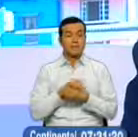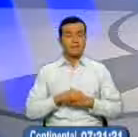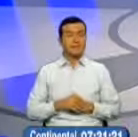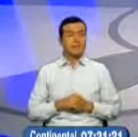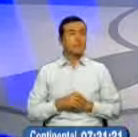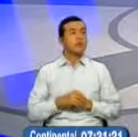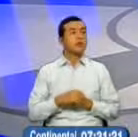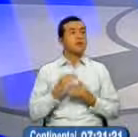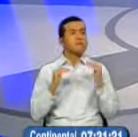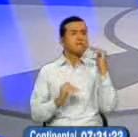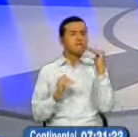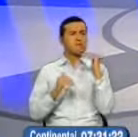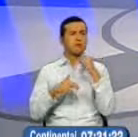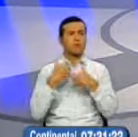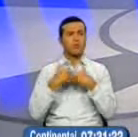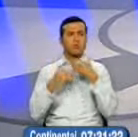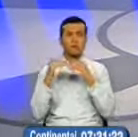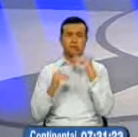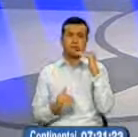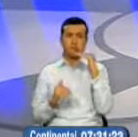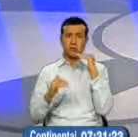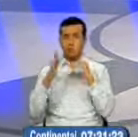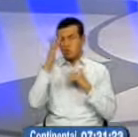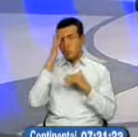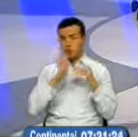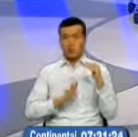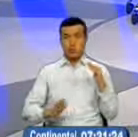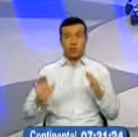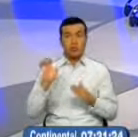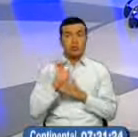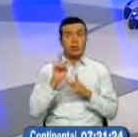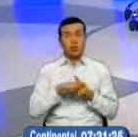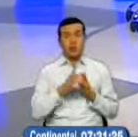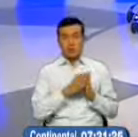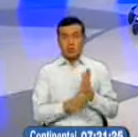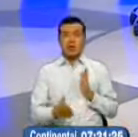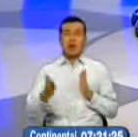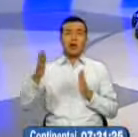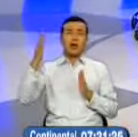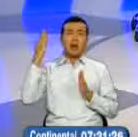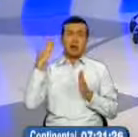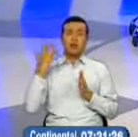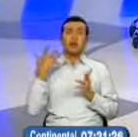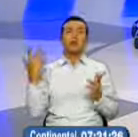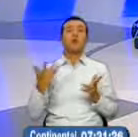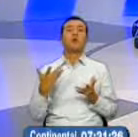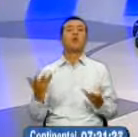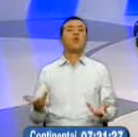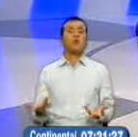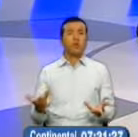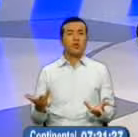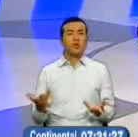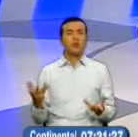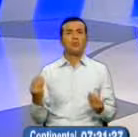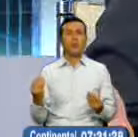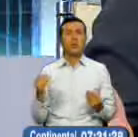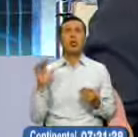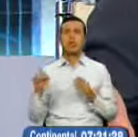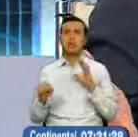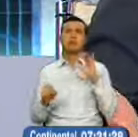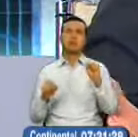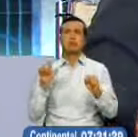las asimetrías que existen. Porque el Ecuador entró hace muchos años en esa fiebre de